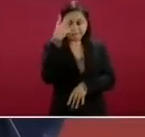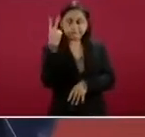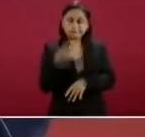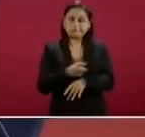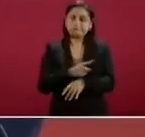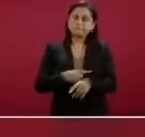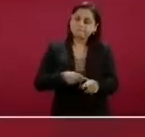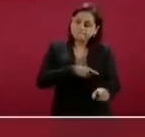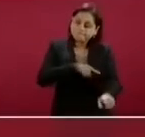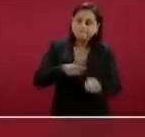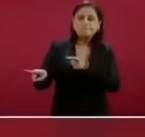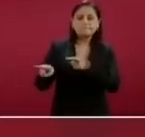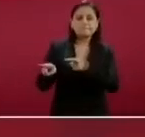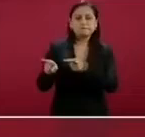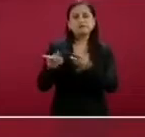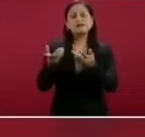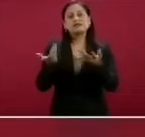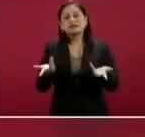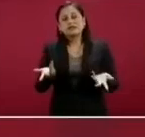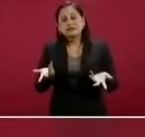Y todavía estamos nosotros